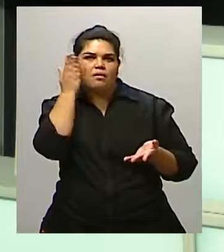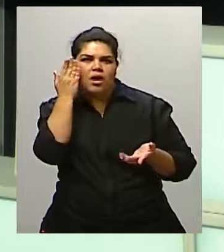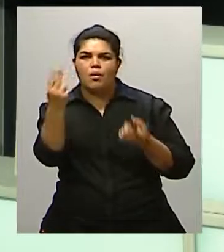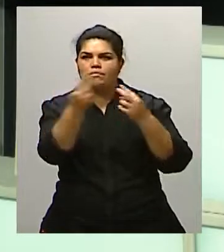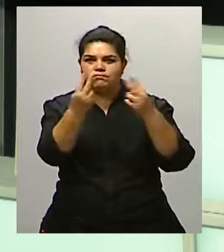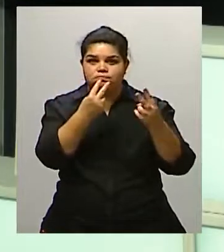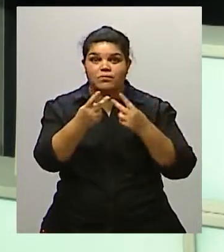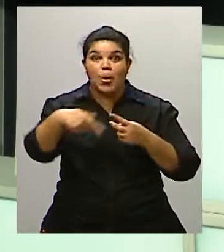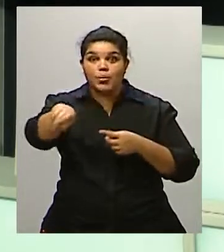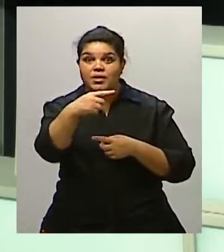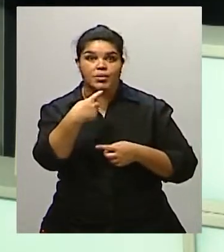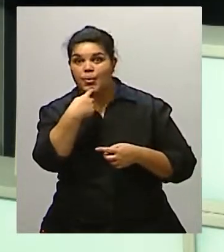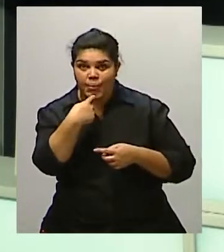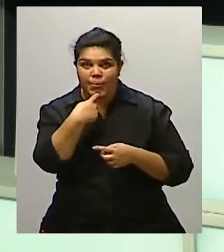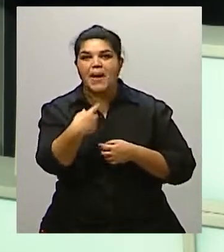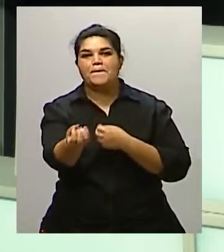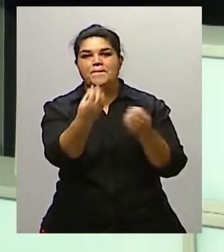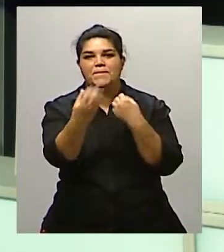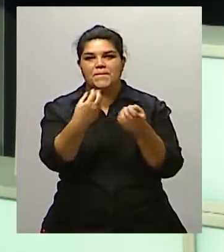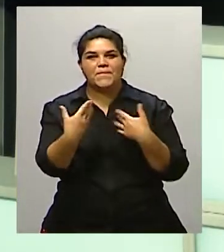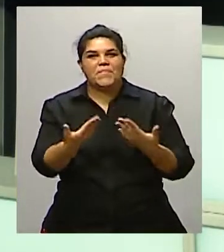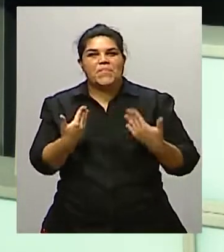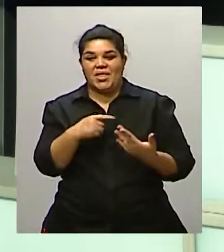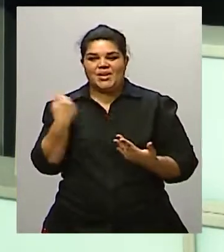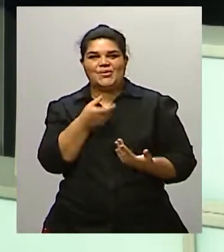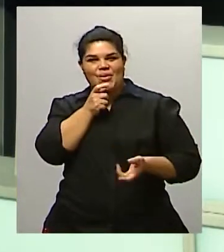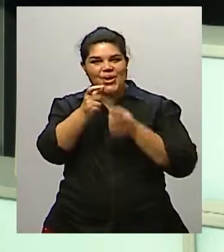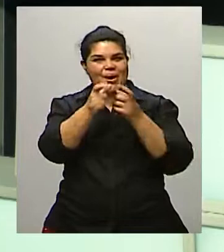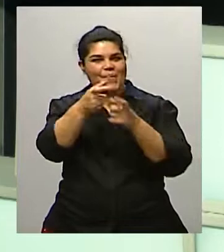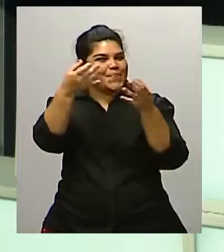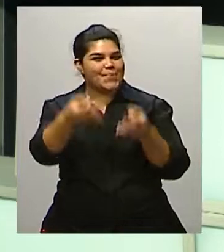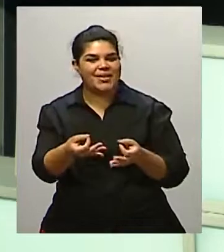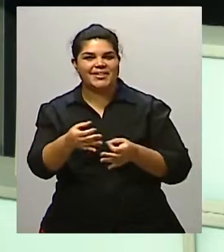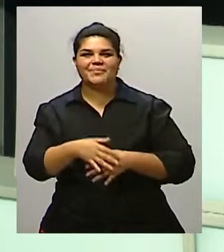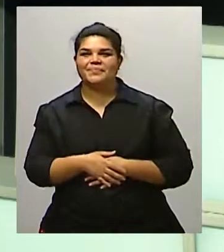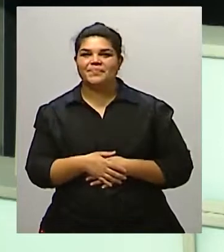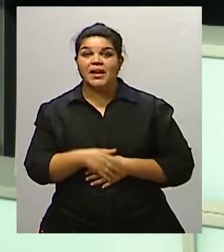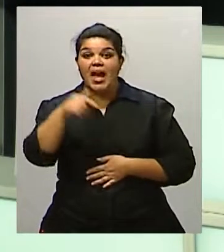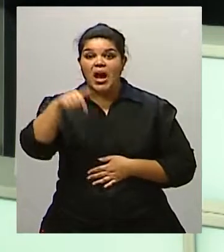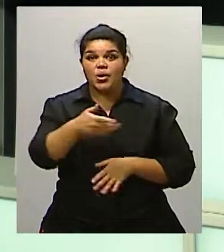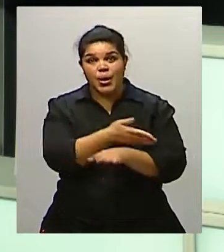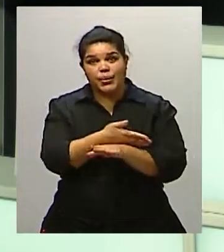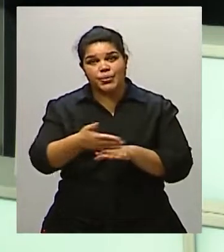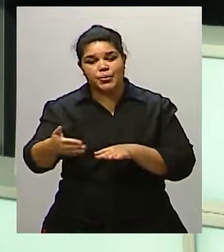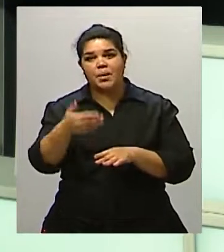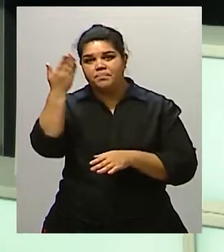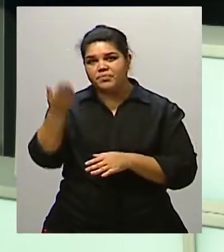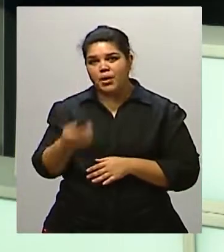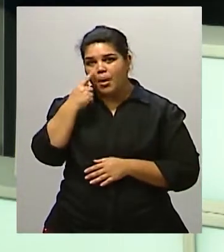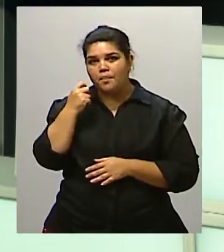nos escriben a través de esas redes sociales y nosotros obviamente vamos a responder. Seguimos hablando con Hugo Villanueva,